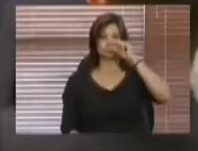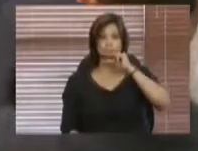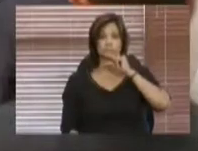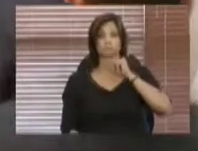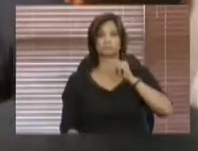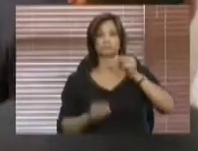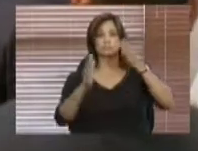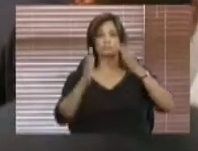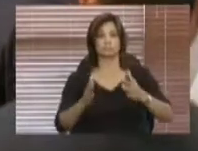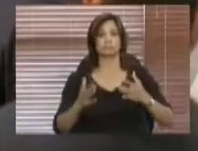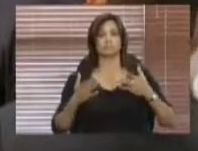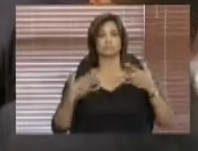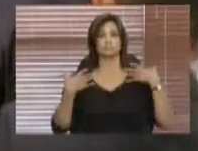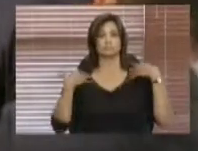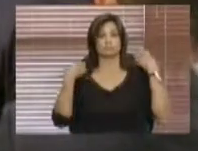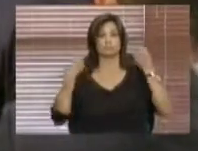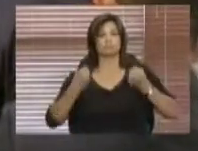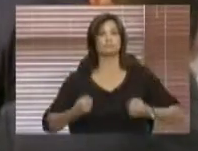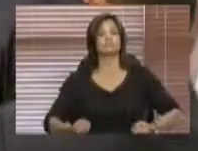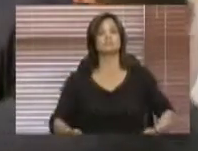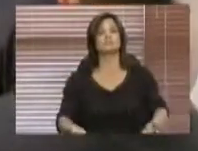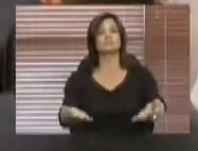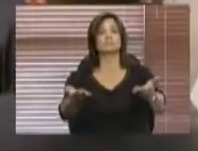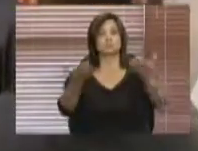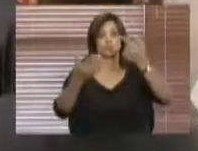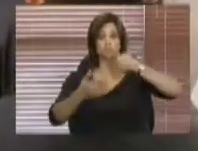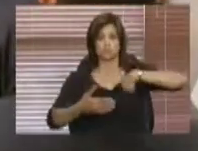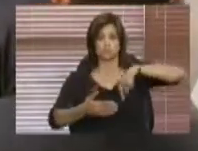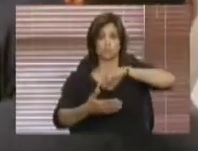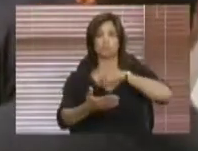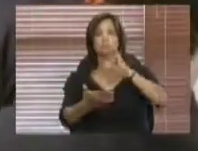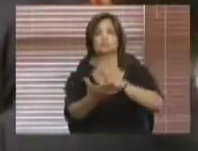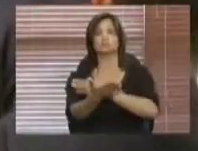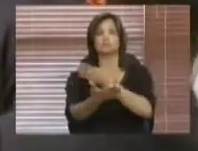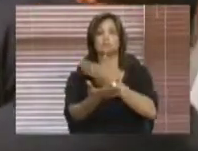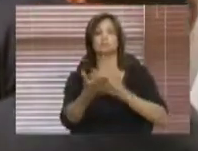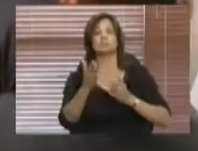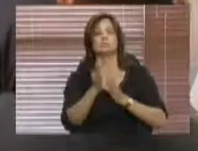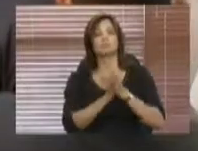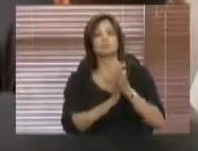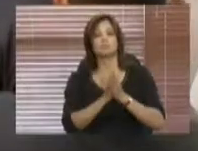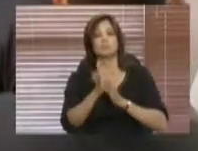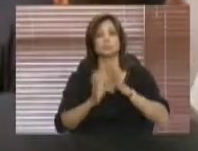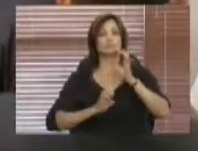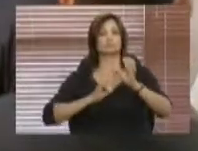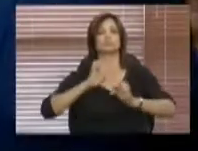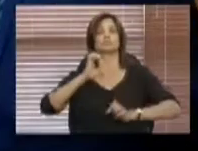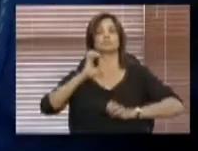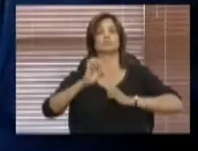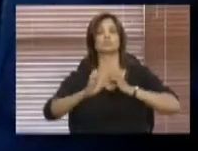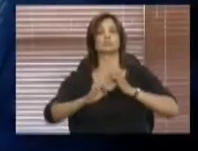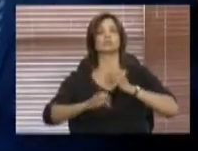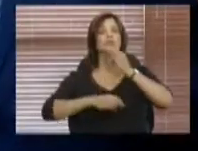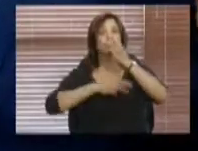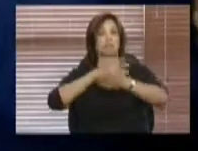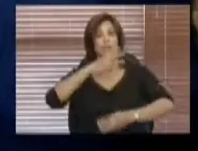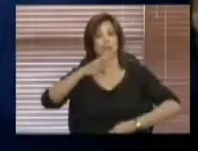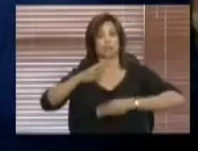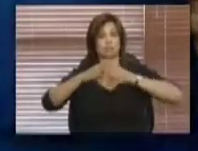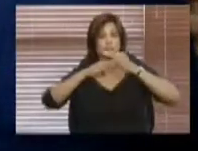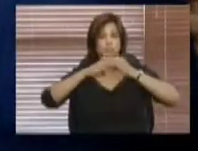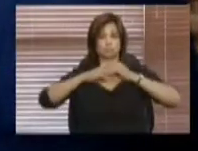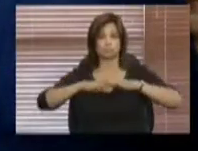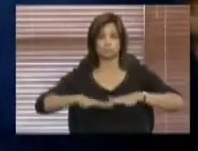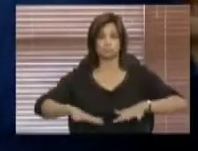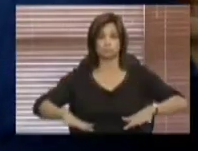Quisqueyanos valientes, alcemos nuestro canto con viva emoción, y